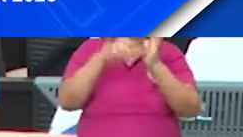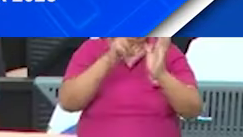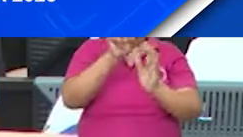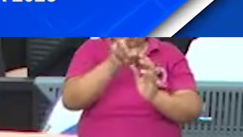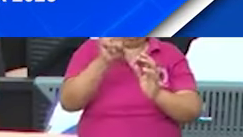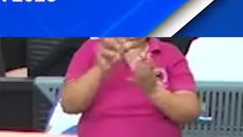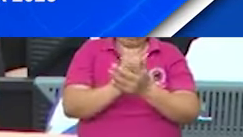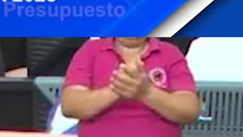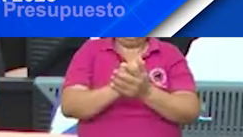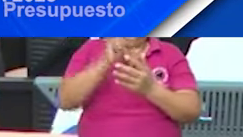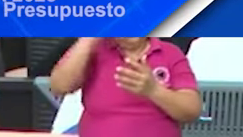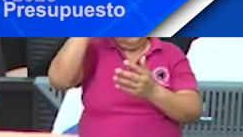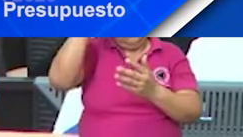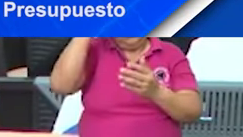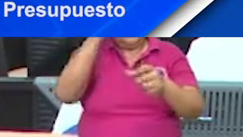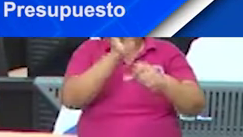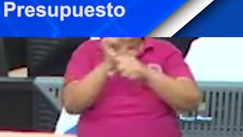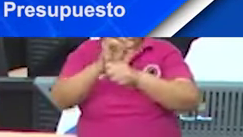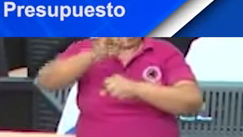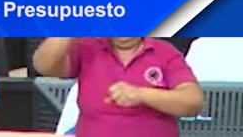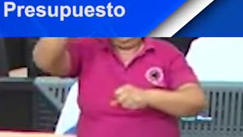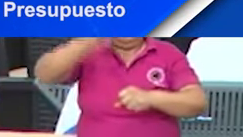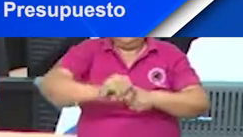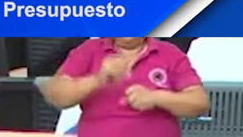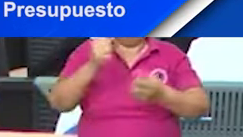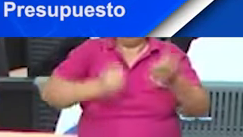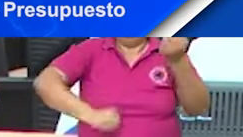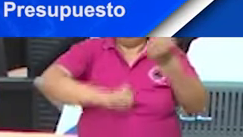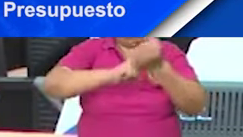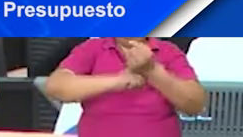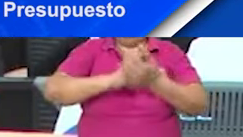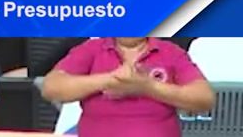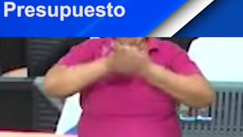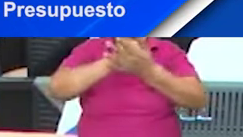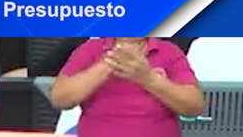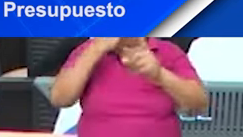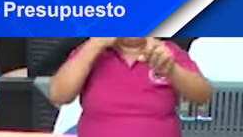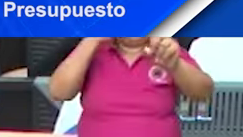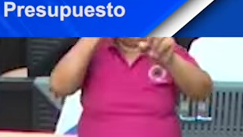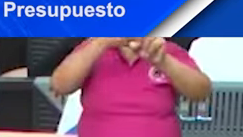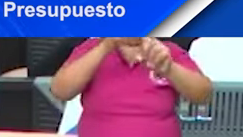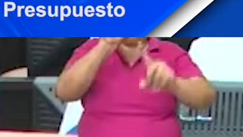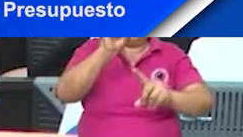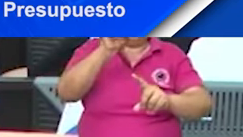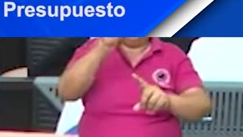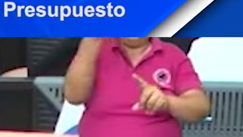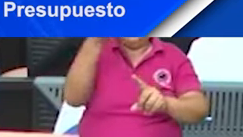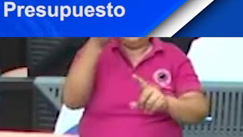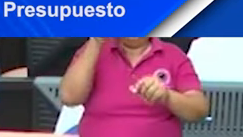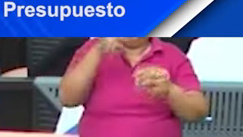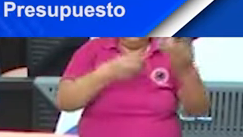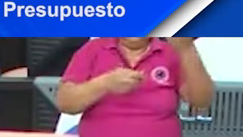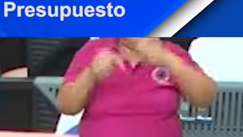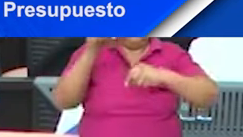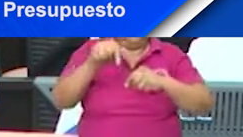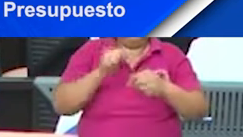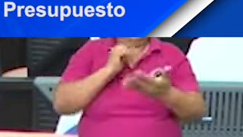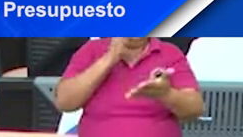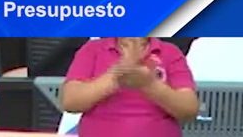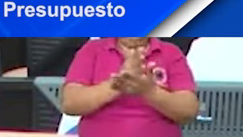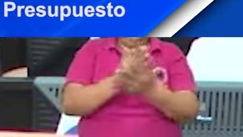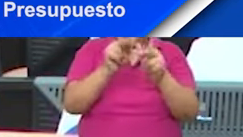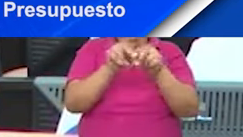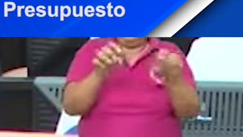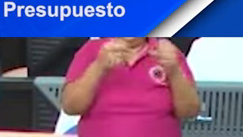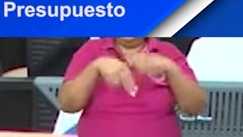La política fiscal está orientada a contribuir con el cumplimiento de los objetivos de desarrollo económico y social determinados en el